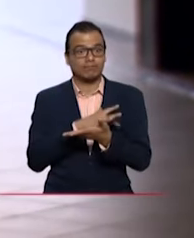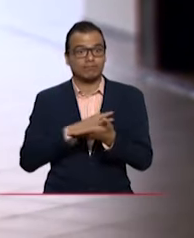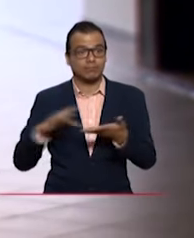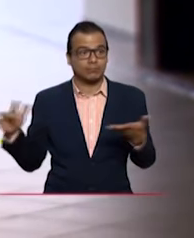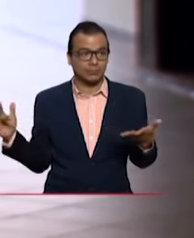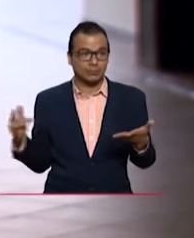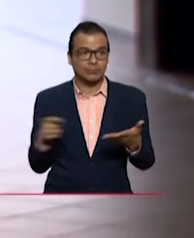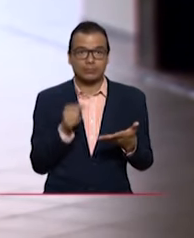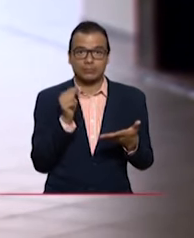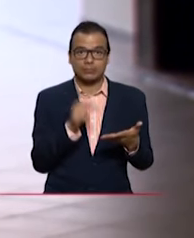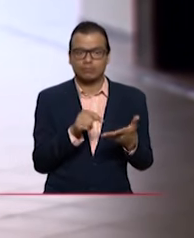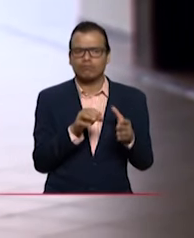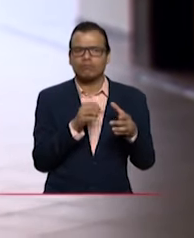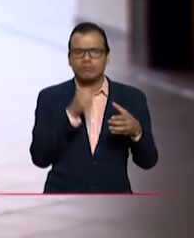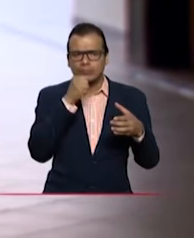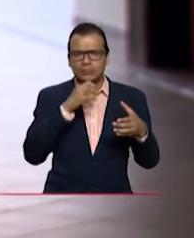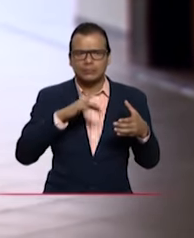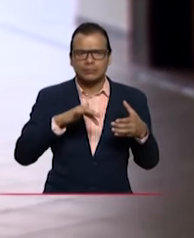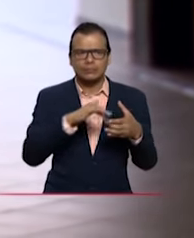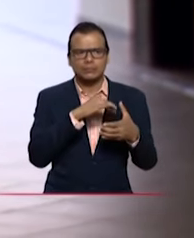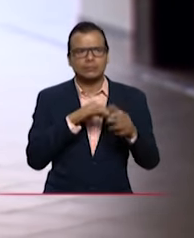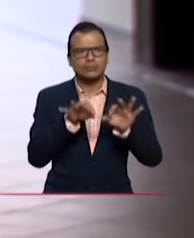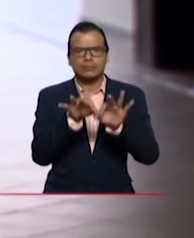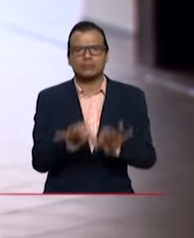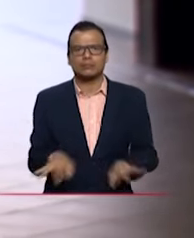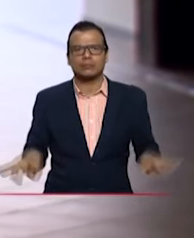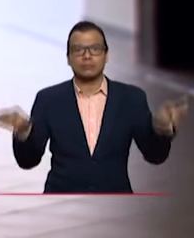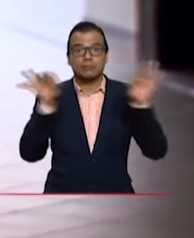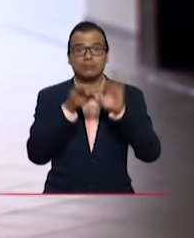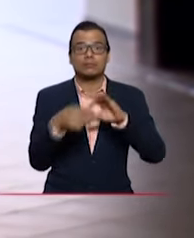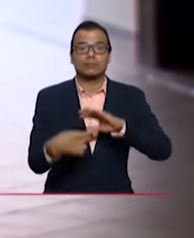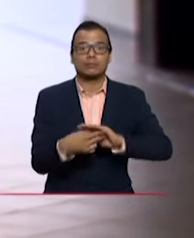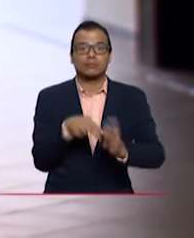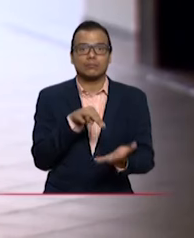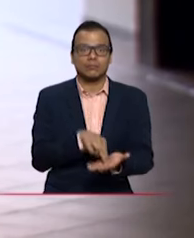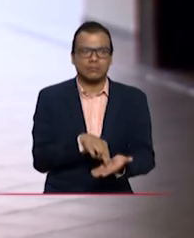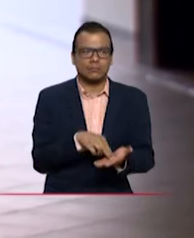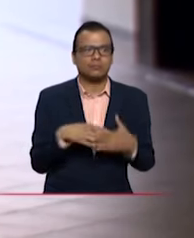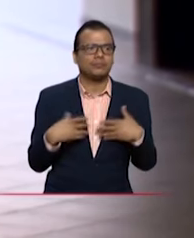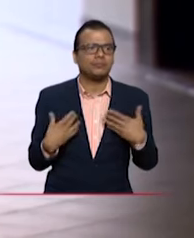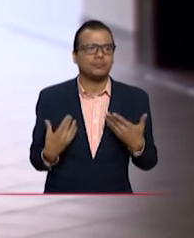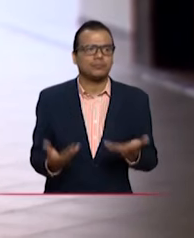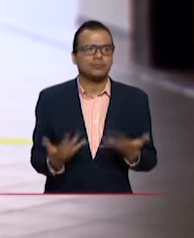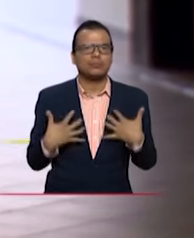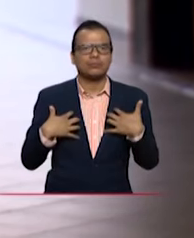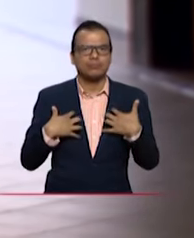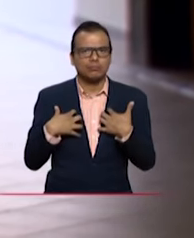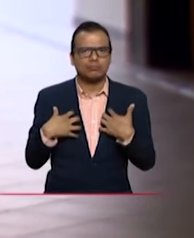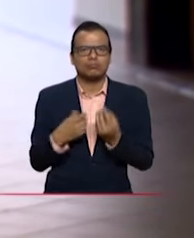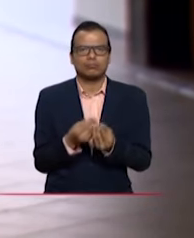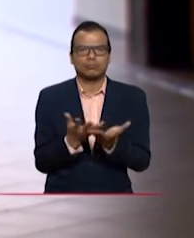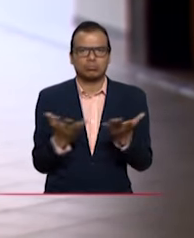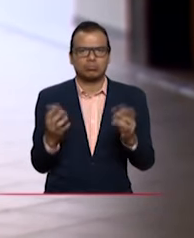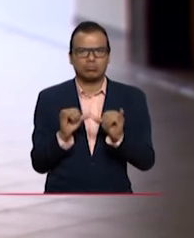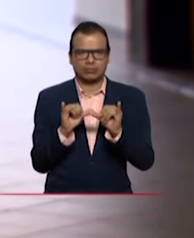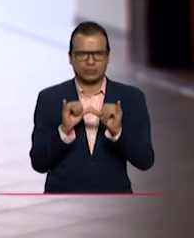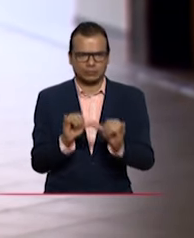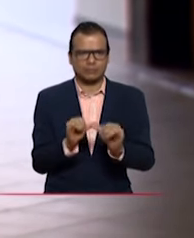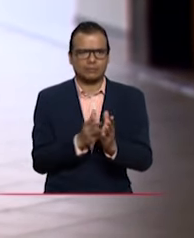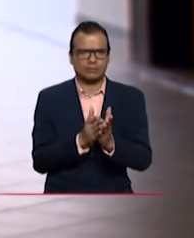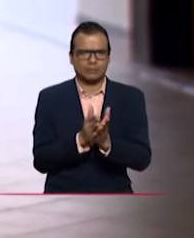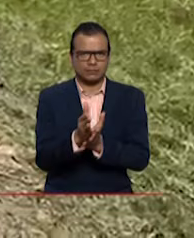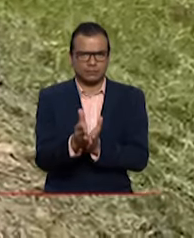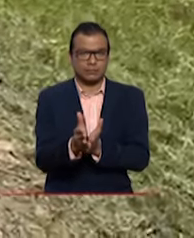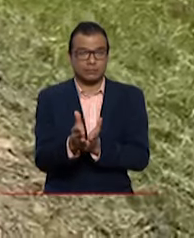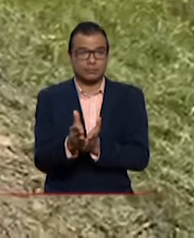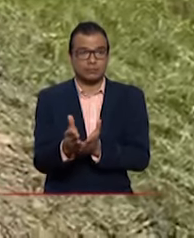provoca es que se ejecuta o se genera la permanencia de los animales en el ecosistema, la permanencia